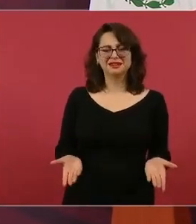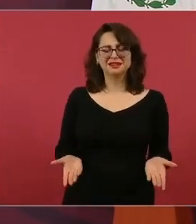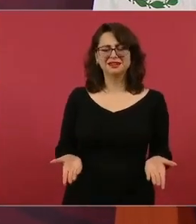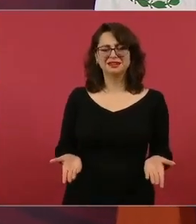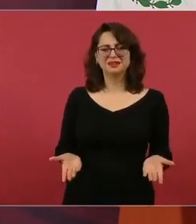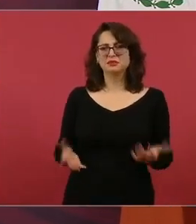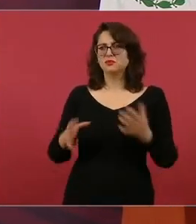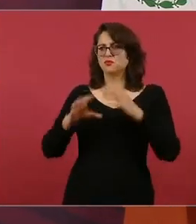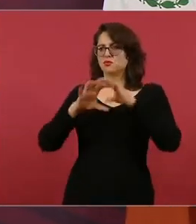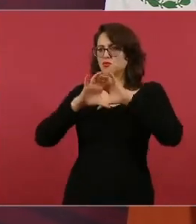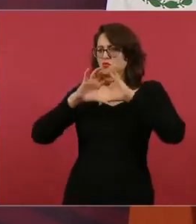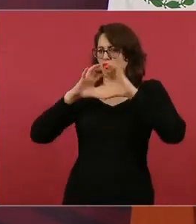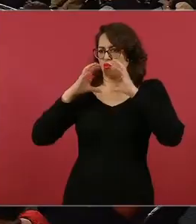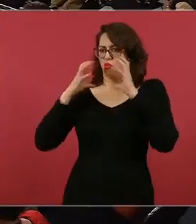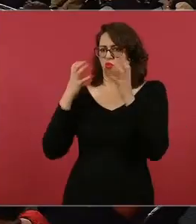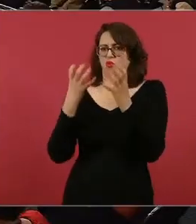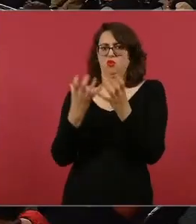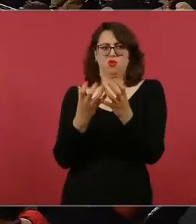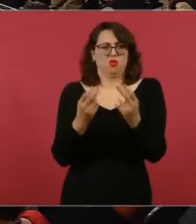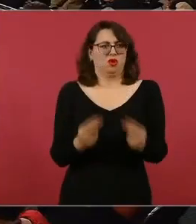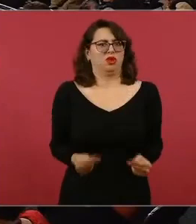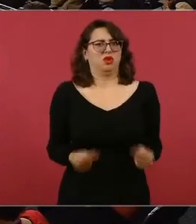y más barato.